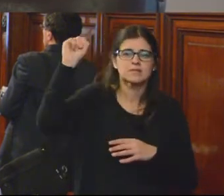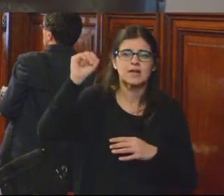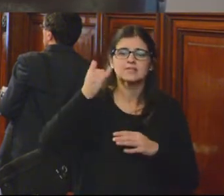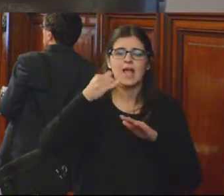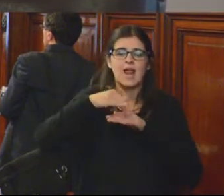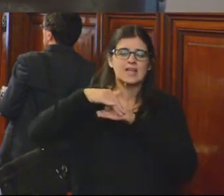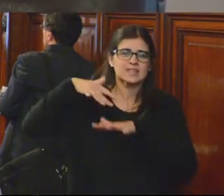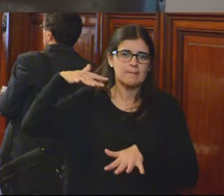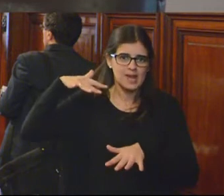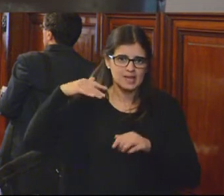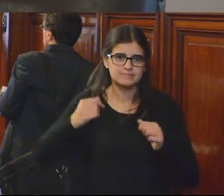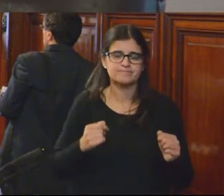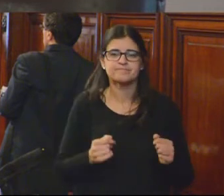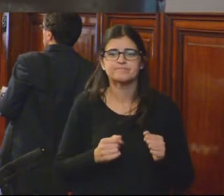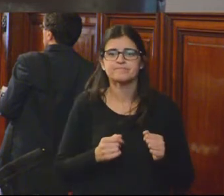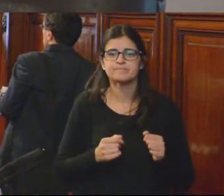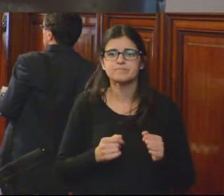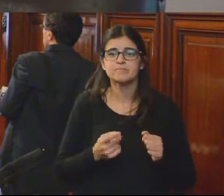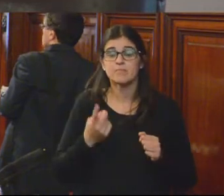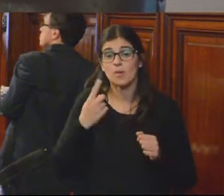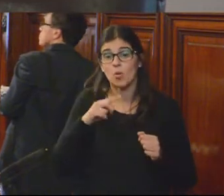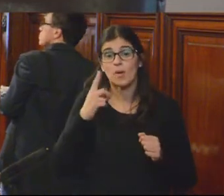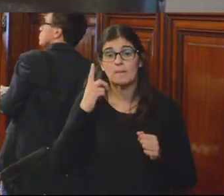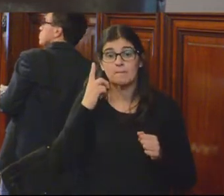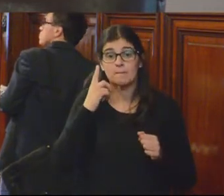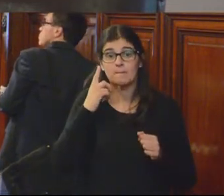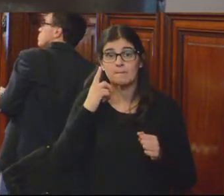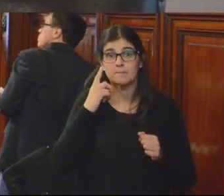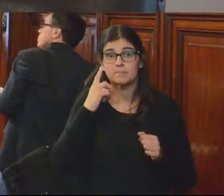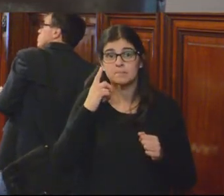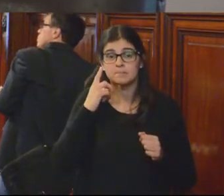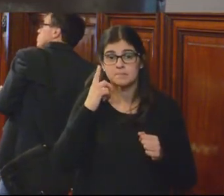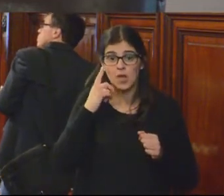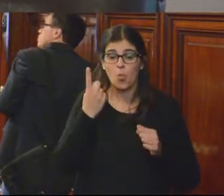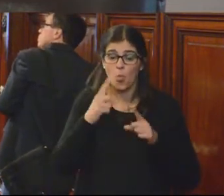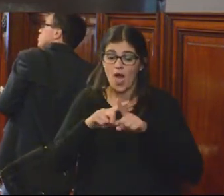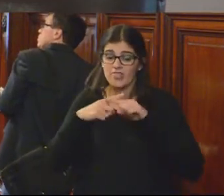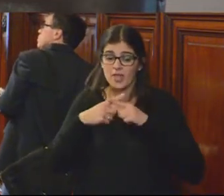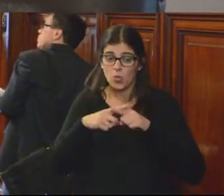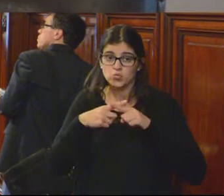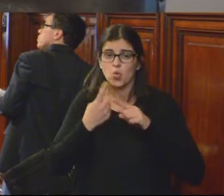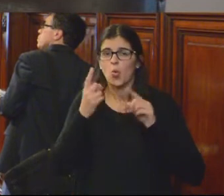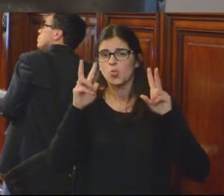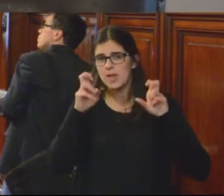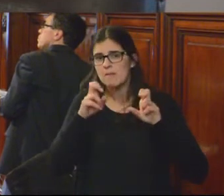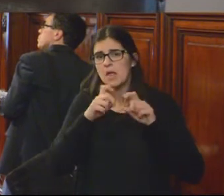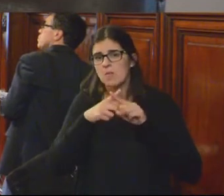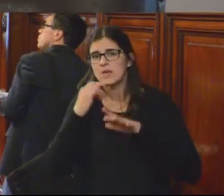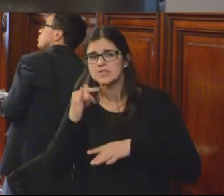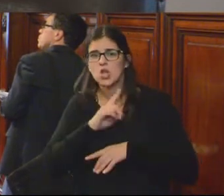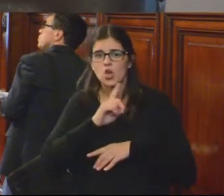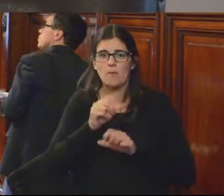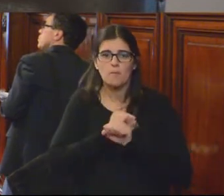Asamblea, por considerar que una discusión, porque era un tema discutible si se podía o